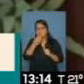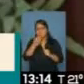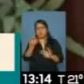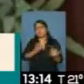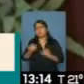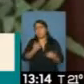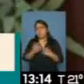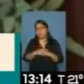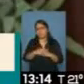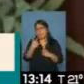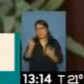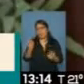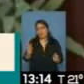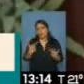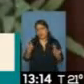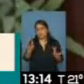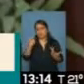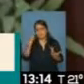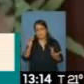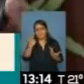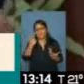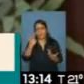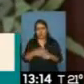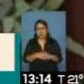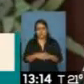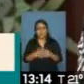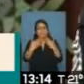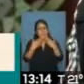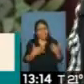es común en las sesiones ordinarias, ¿no? Te agradezco mucho. No, gracias a usted.